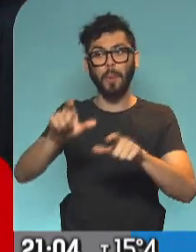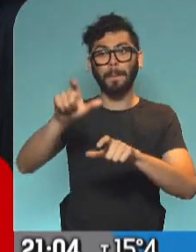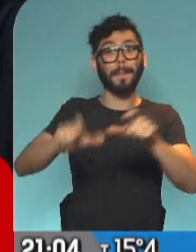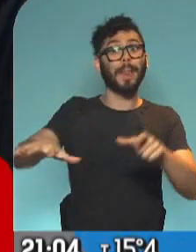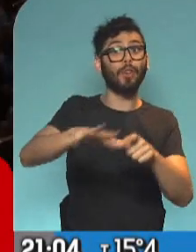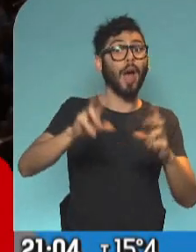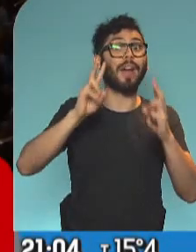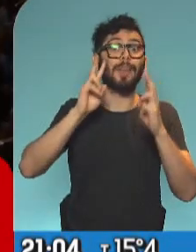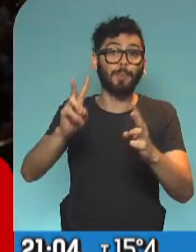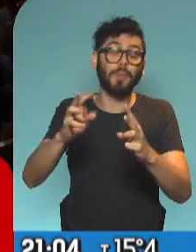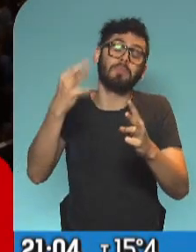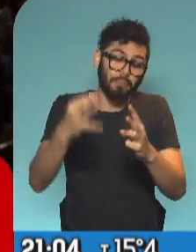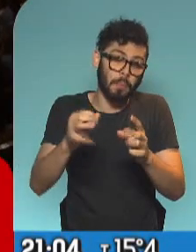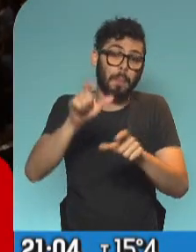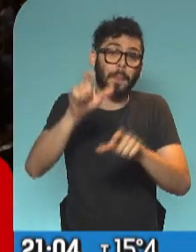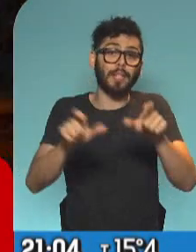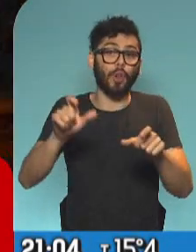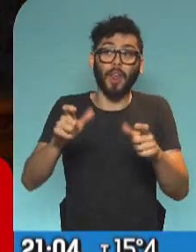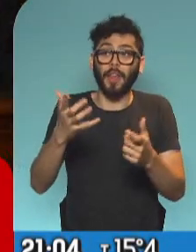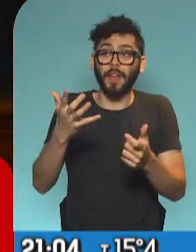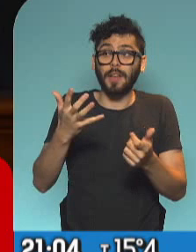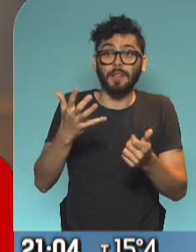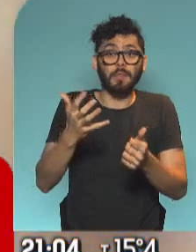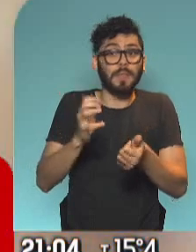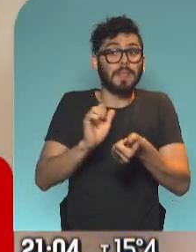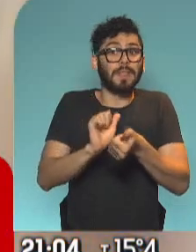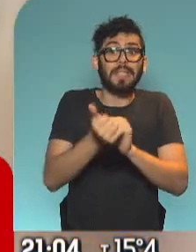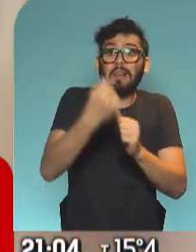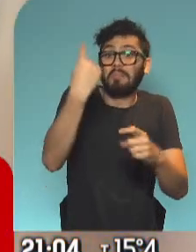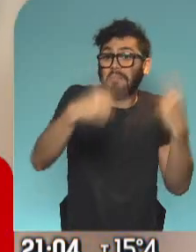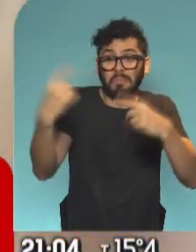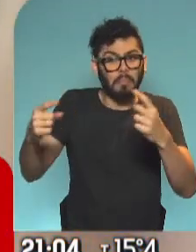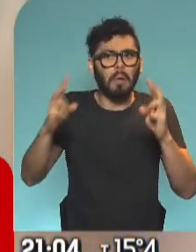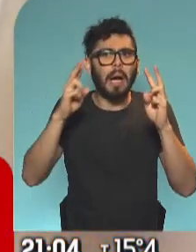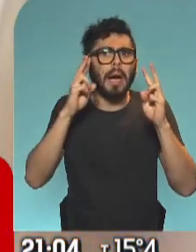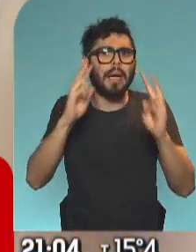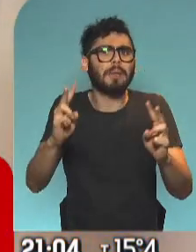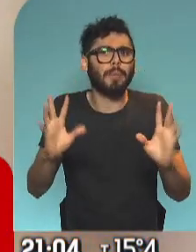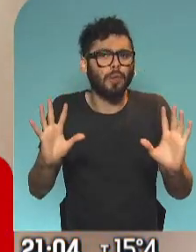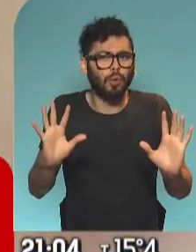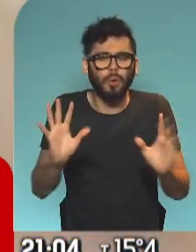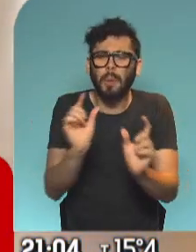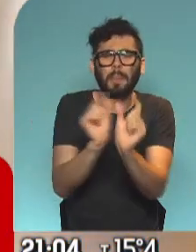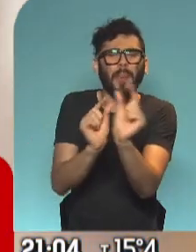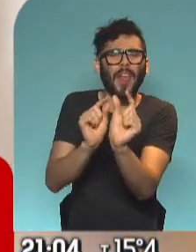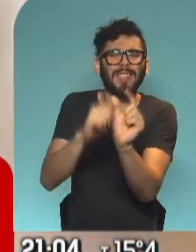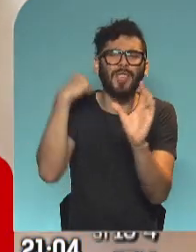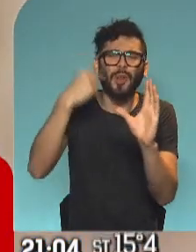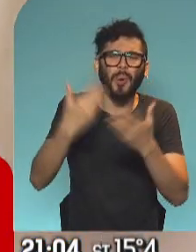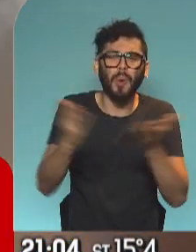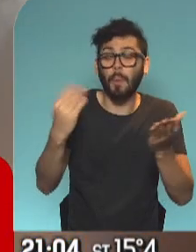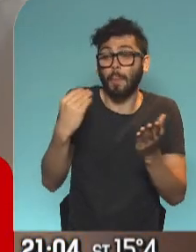y en este caso concreto de las personas de la diversidad sexual, que como plantea ahí en ese pedacito que hemos visto y que se circuló, porque